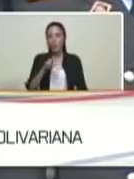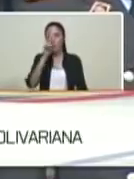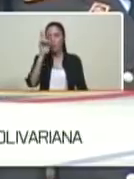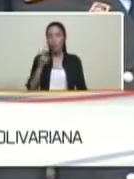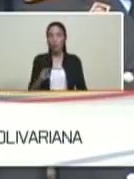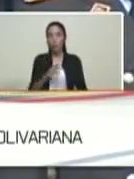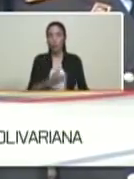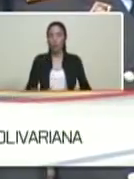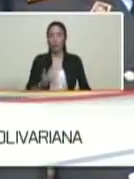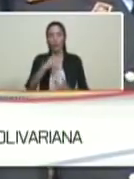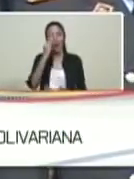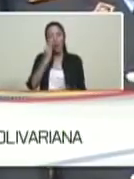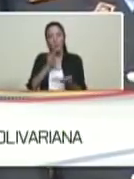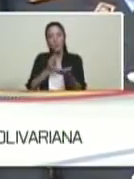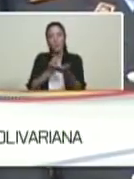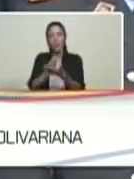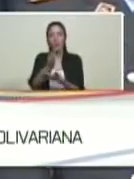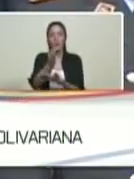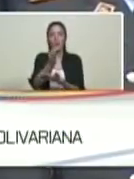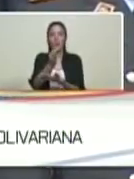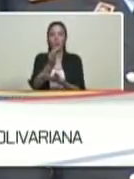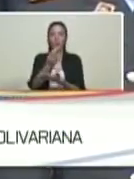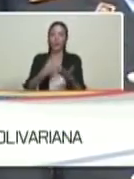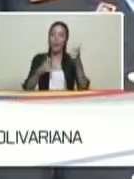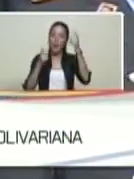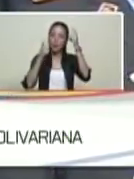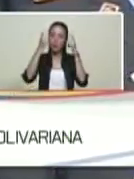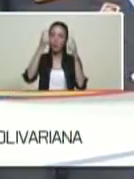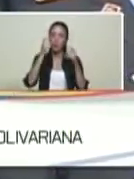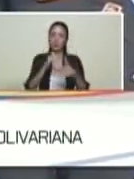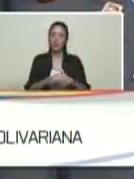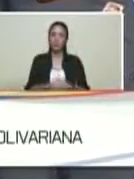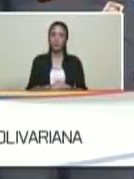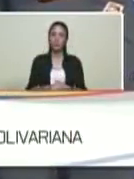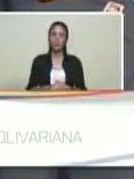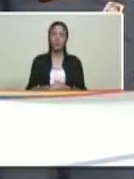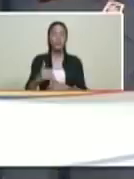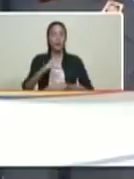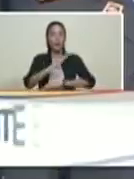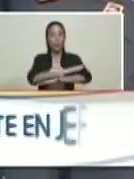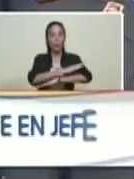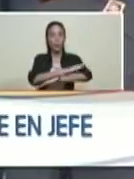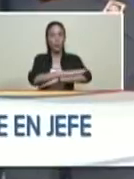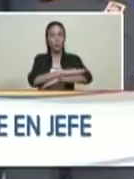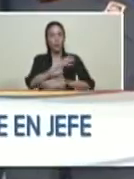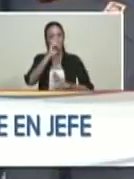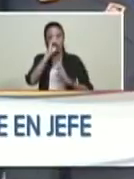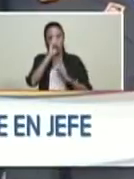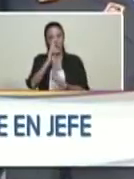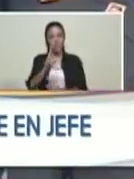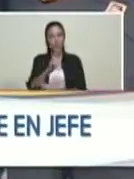jugar la lealtad la subordinación la disciplina el compromiso